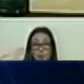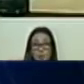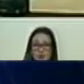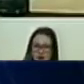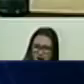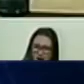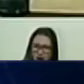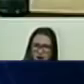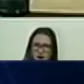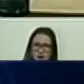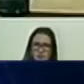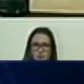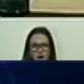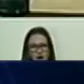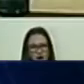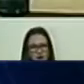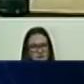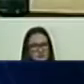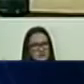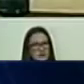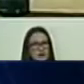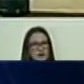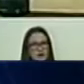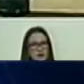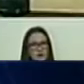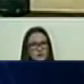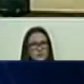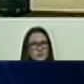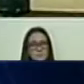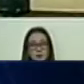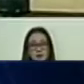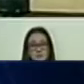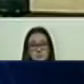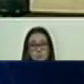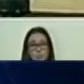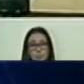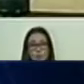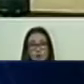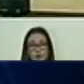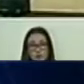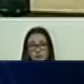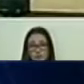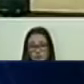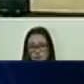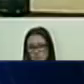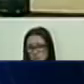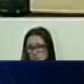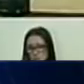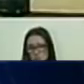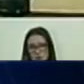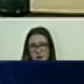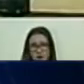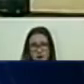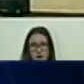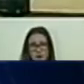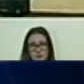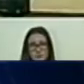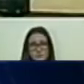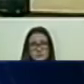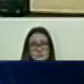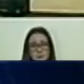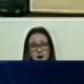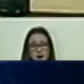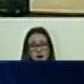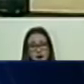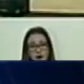cara, el gas bien caro, tenía que pagar impuestos hasta por la forma de caminar, tenía que pagar una